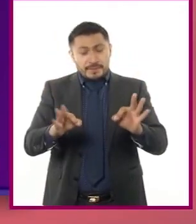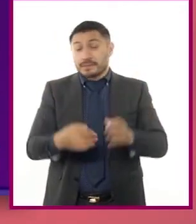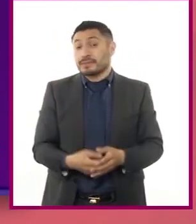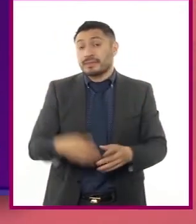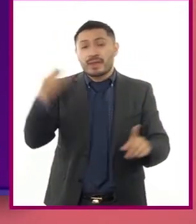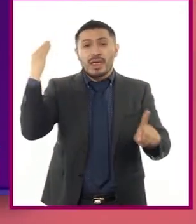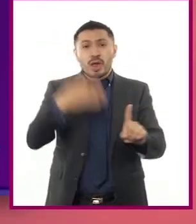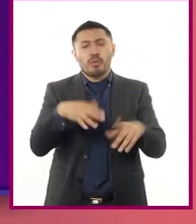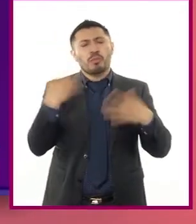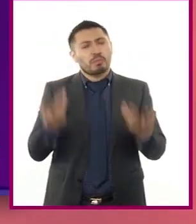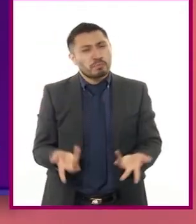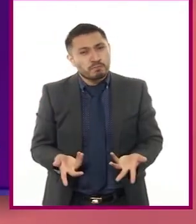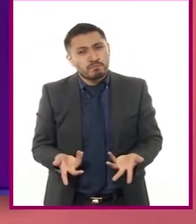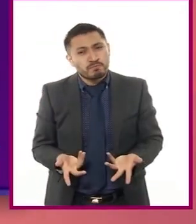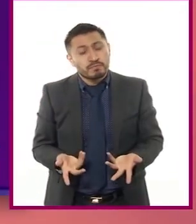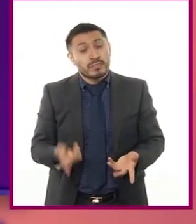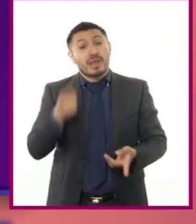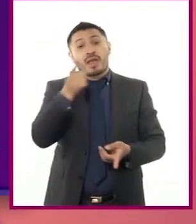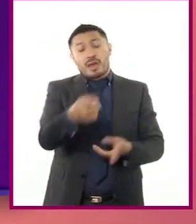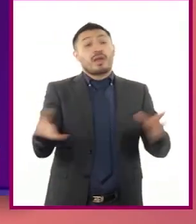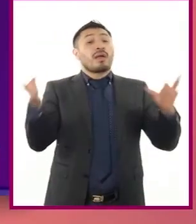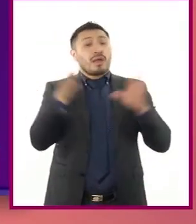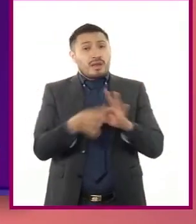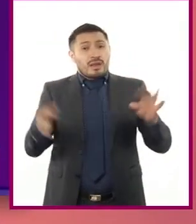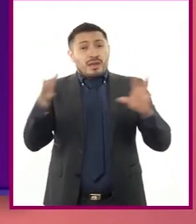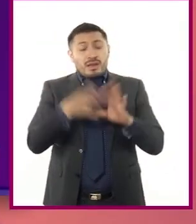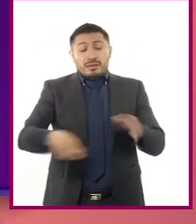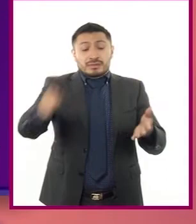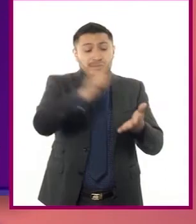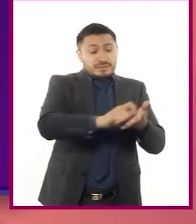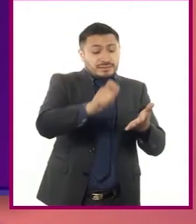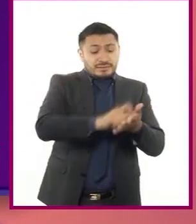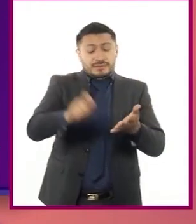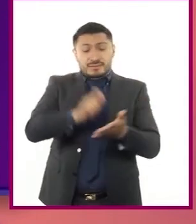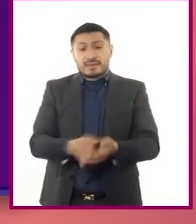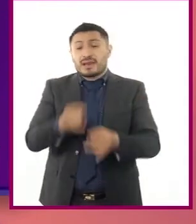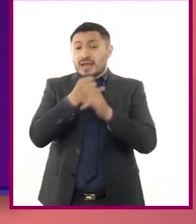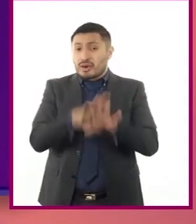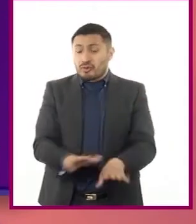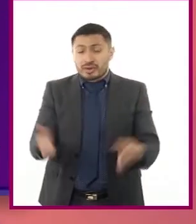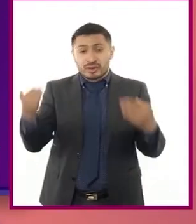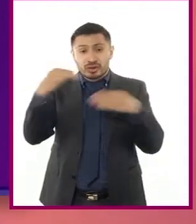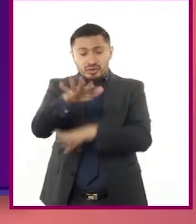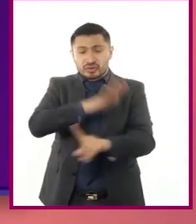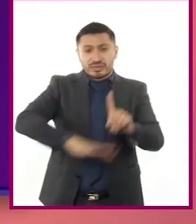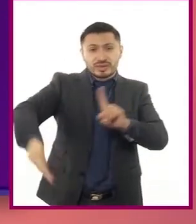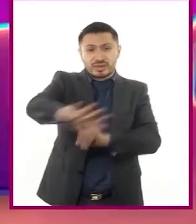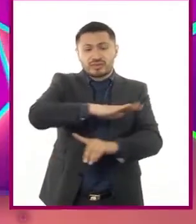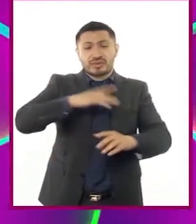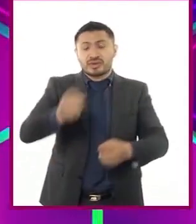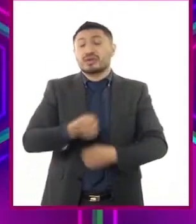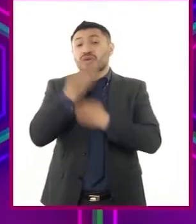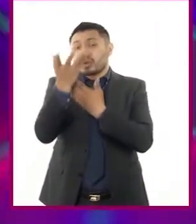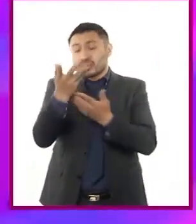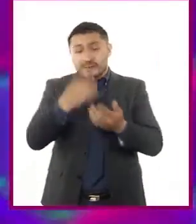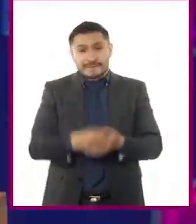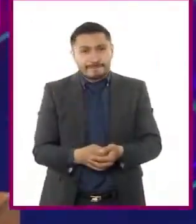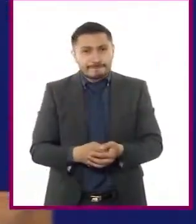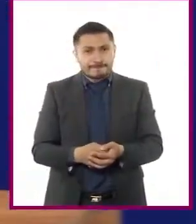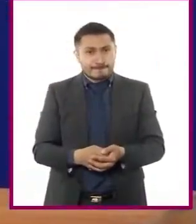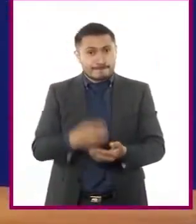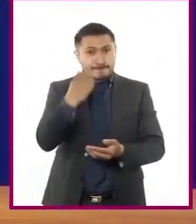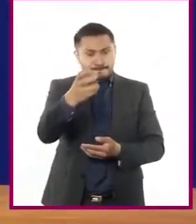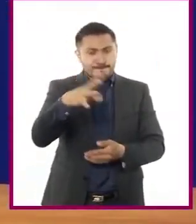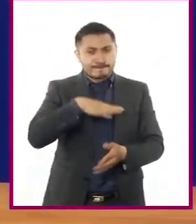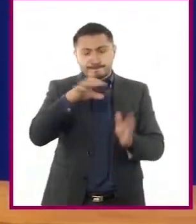el propósito planteado de escribir por escrito información sobre el mundo social de poemas. Para ello